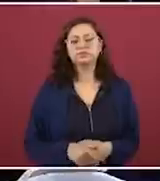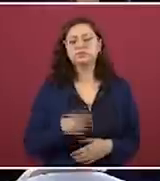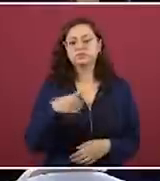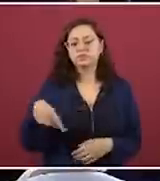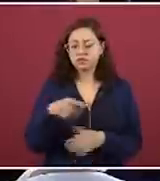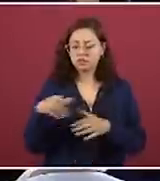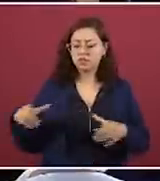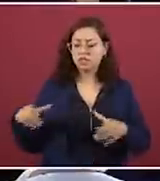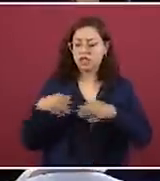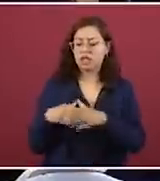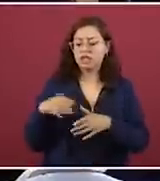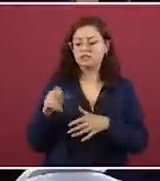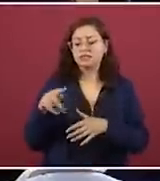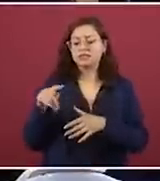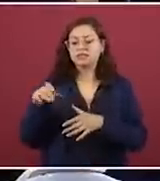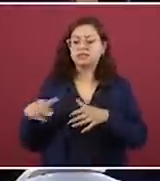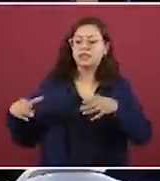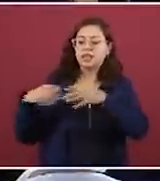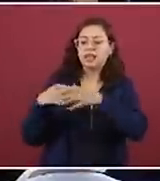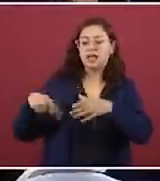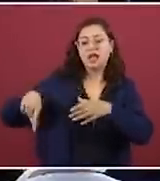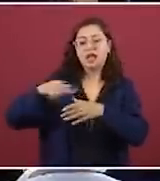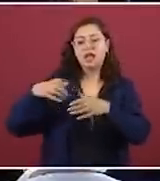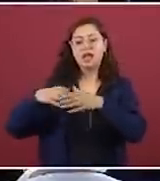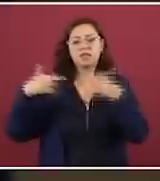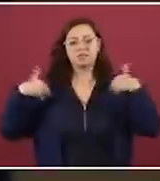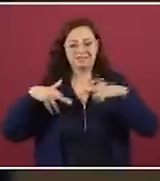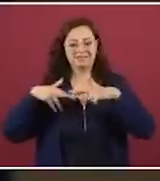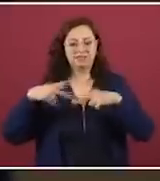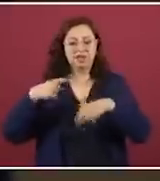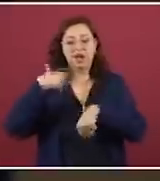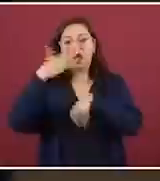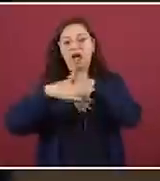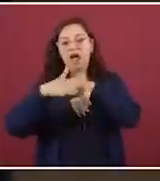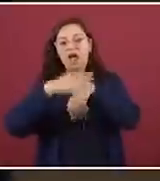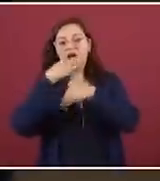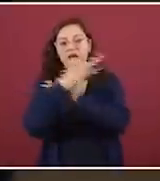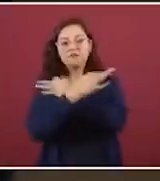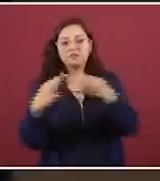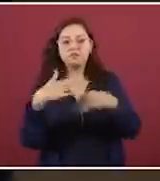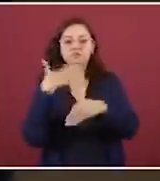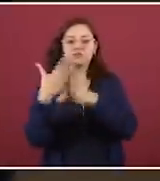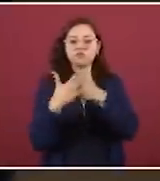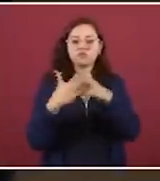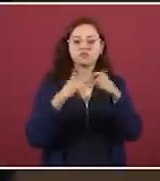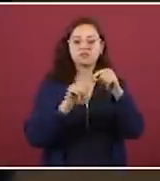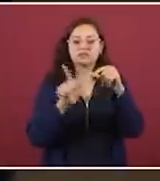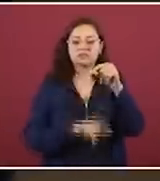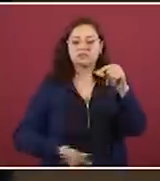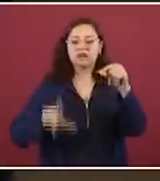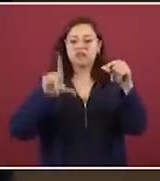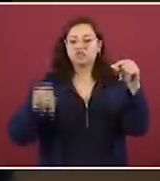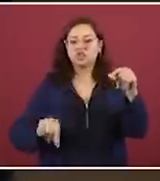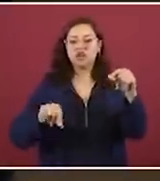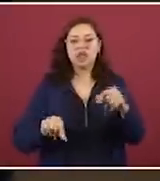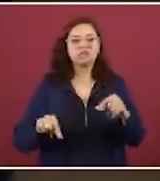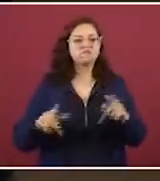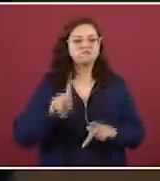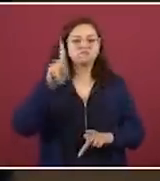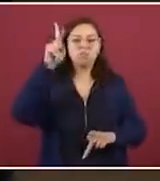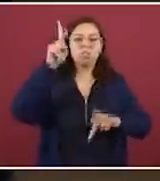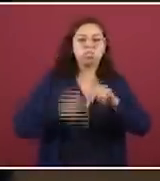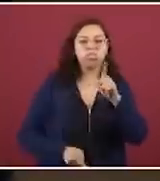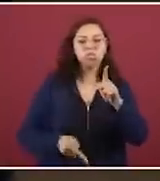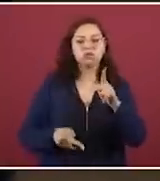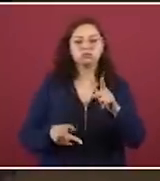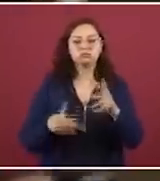Educación anunció que hará un paro nacional próximamente por la reforma educativa.